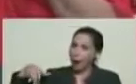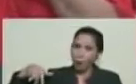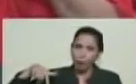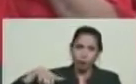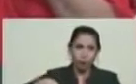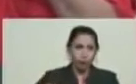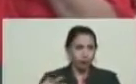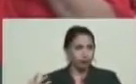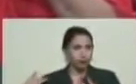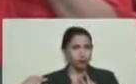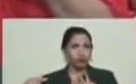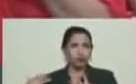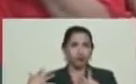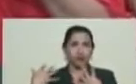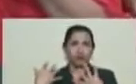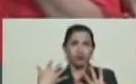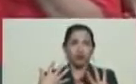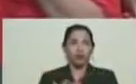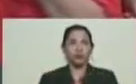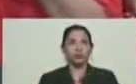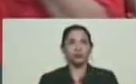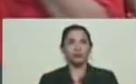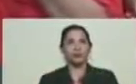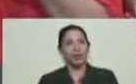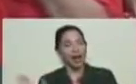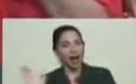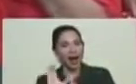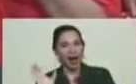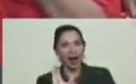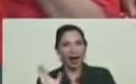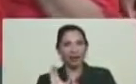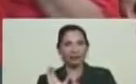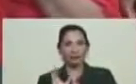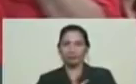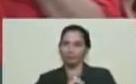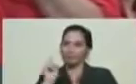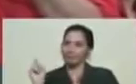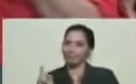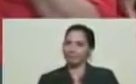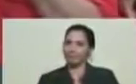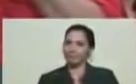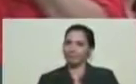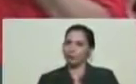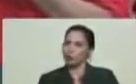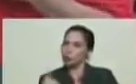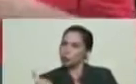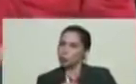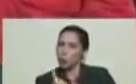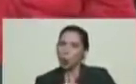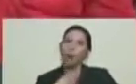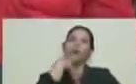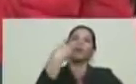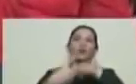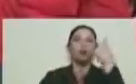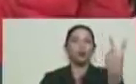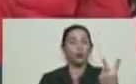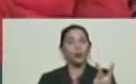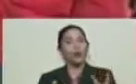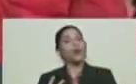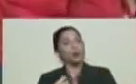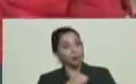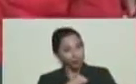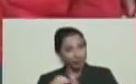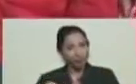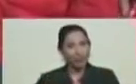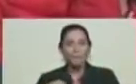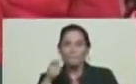de Caracas. Todo el Valle de Caracas con una sola consigna. Somos un pueblo que